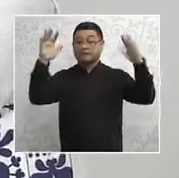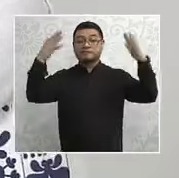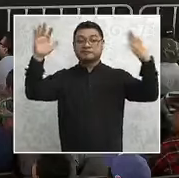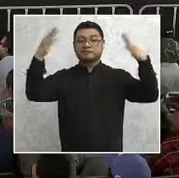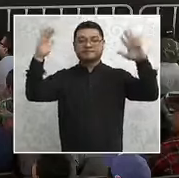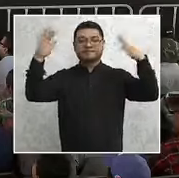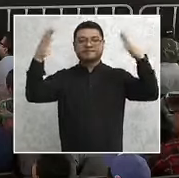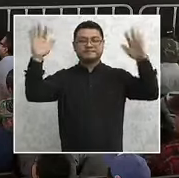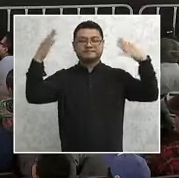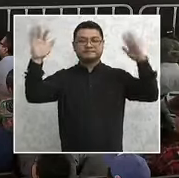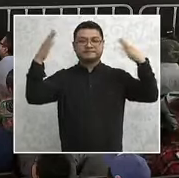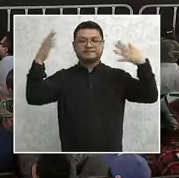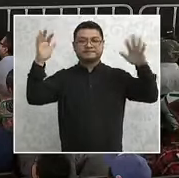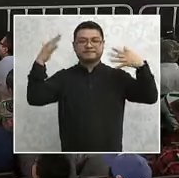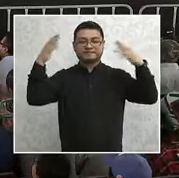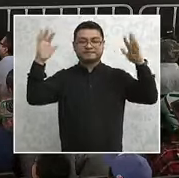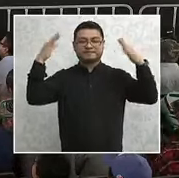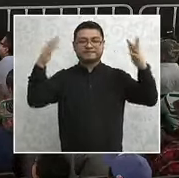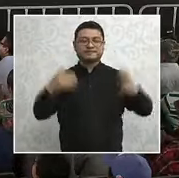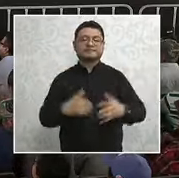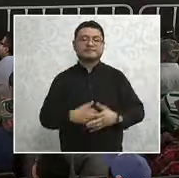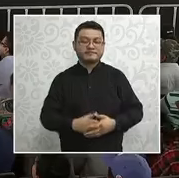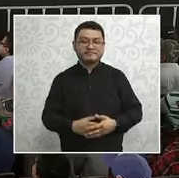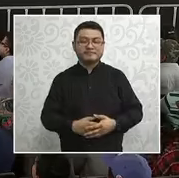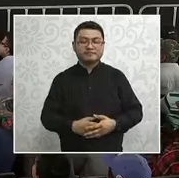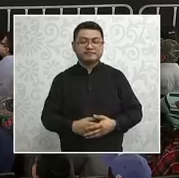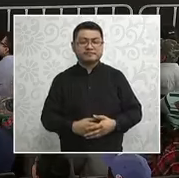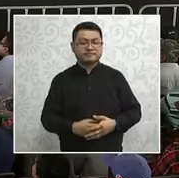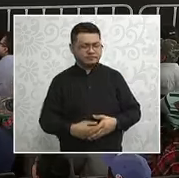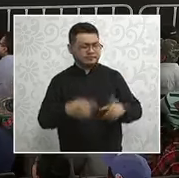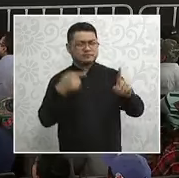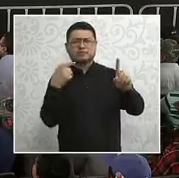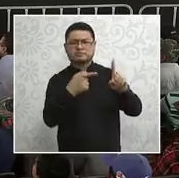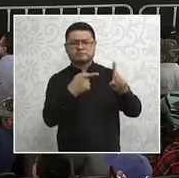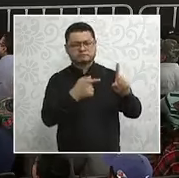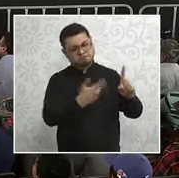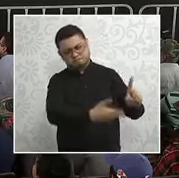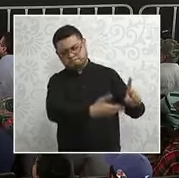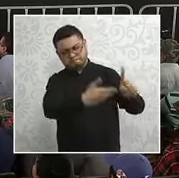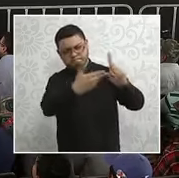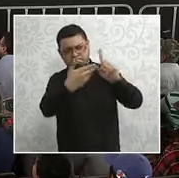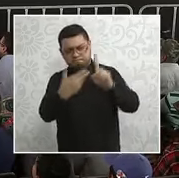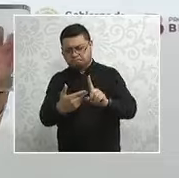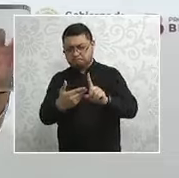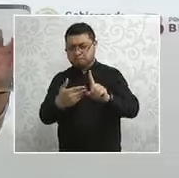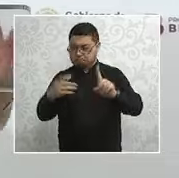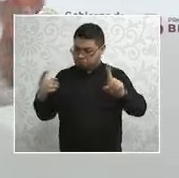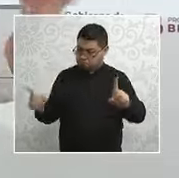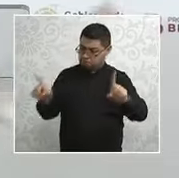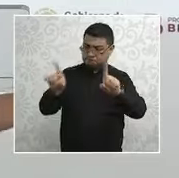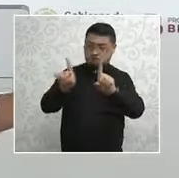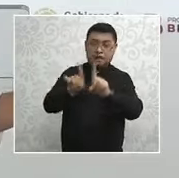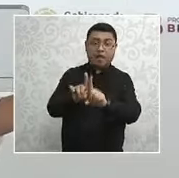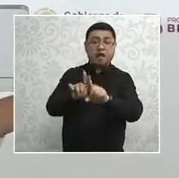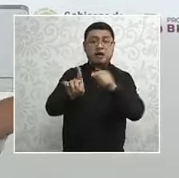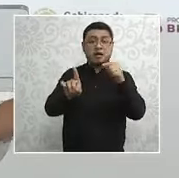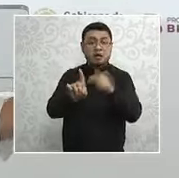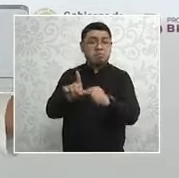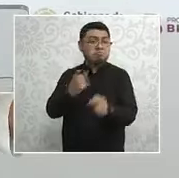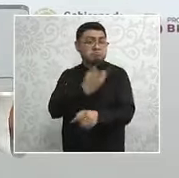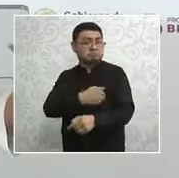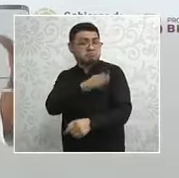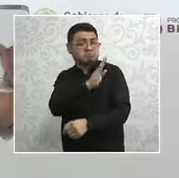justicia venir acompañar al a la presidenta por parte de todos